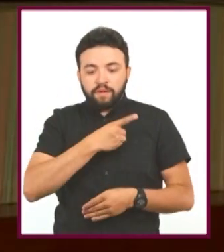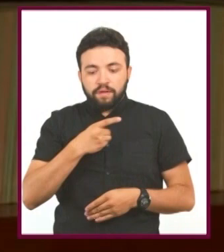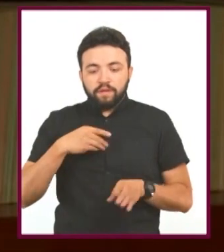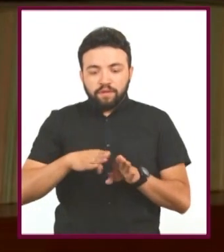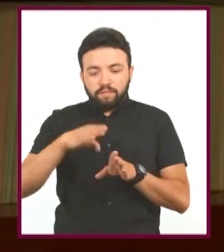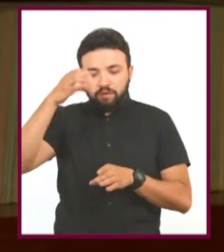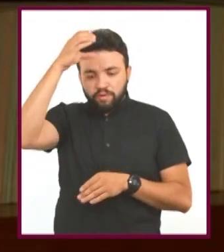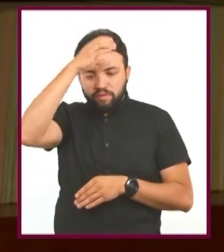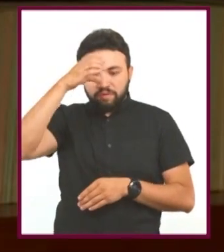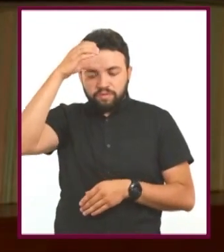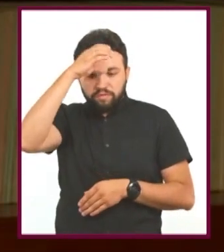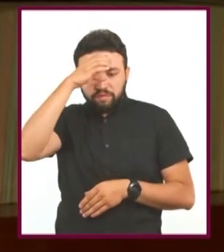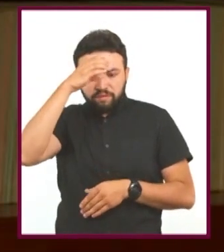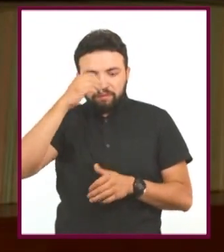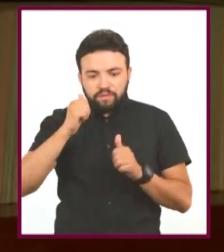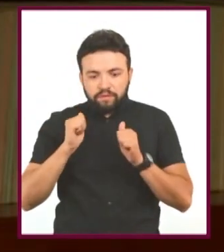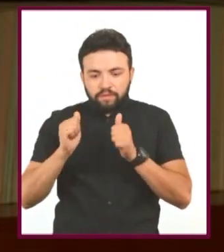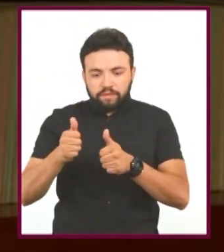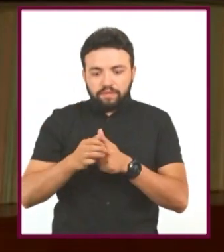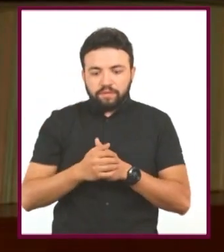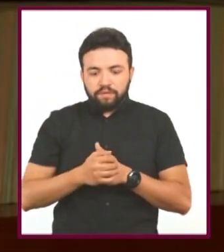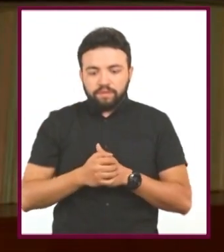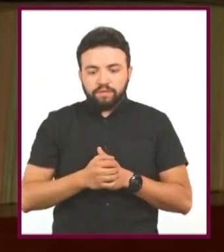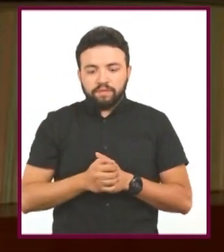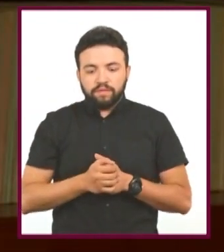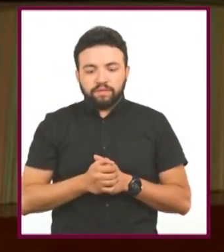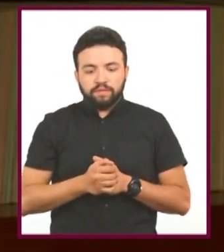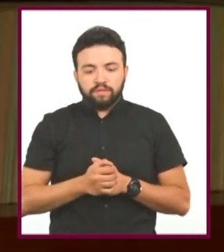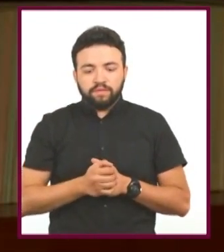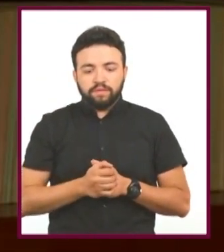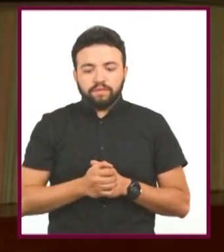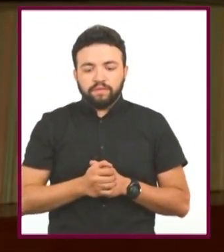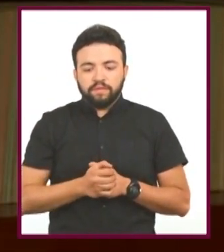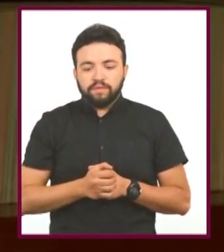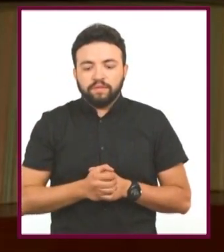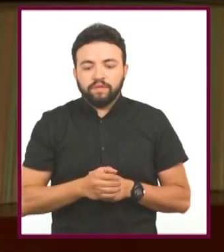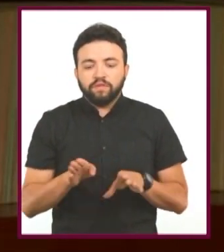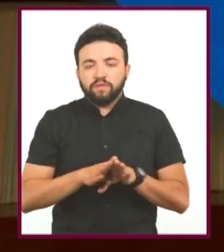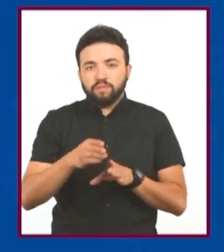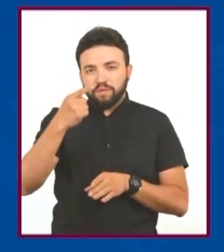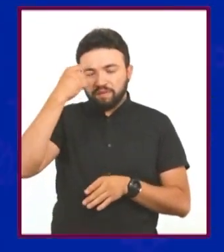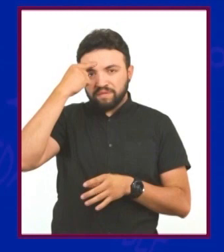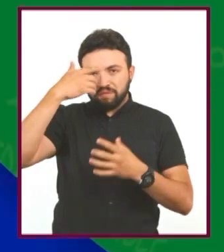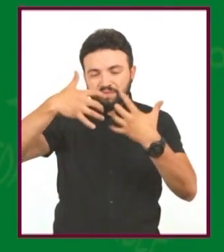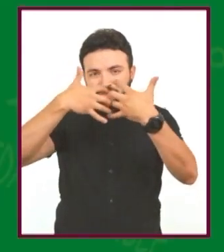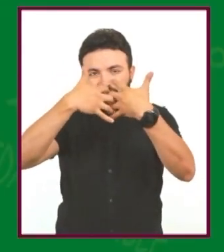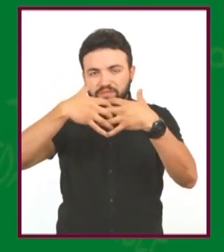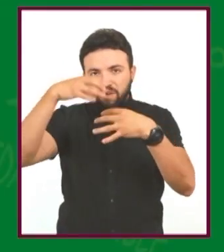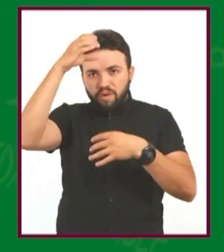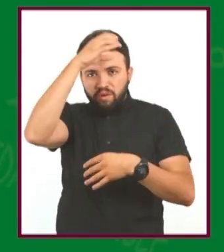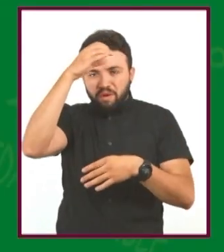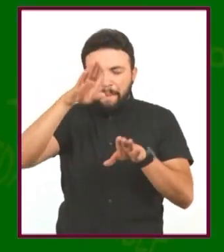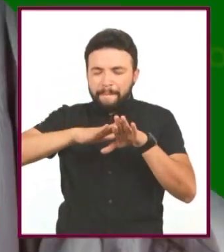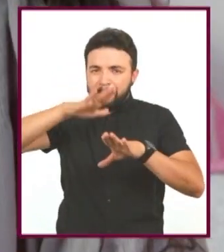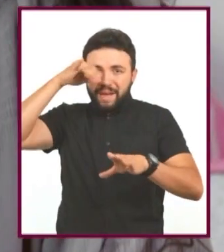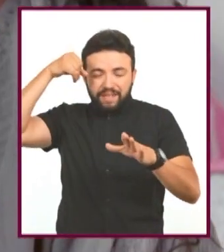alertness. And it's not awake to anything outside, it's just inner wakefulness.